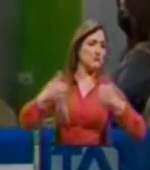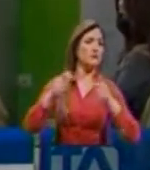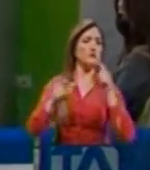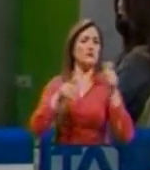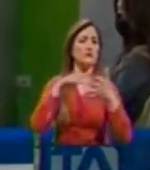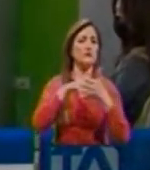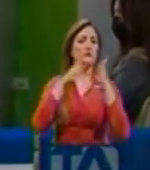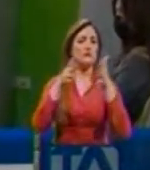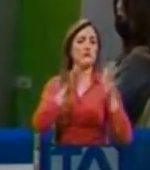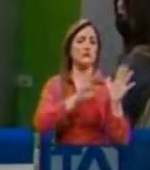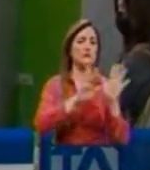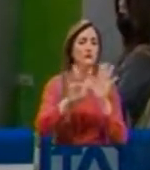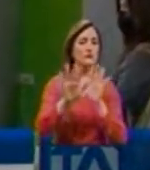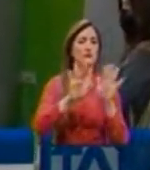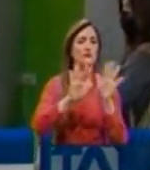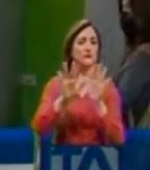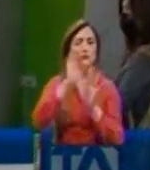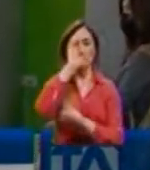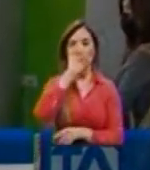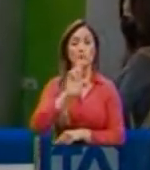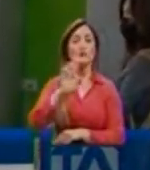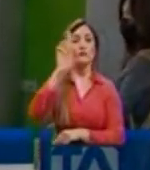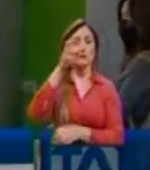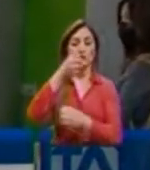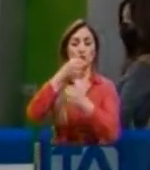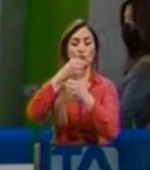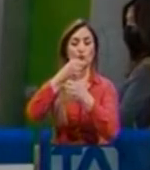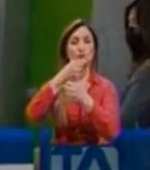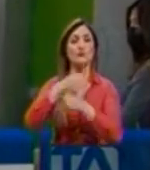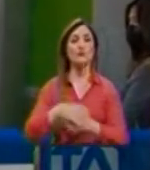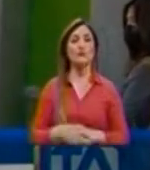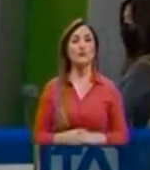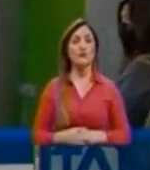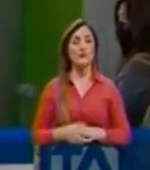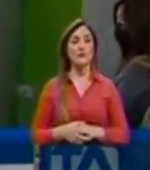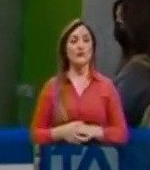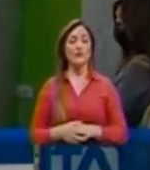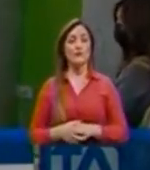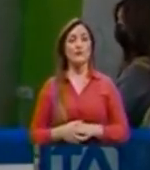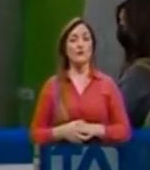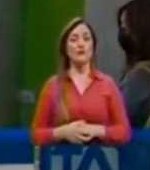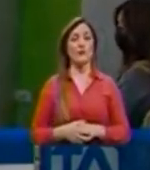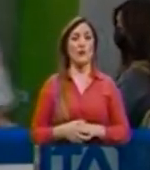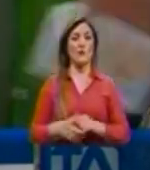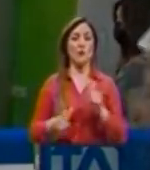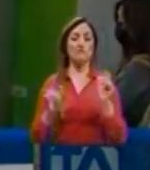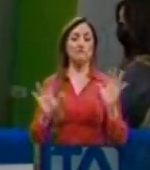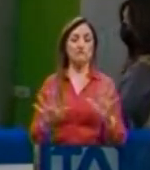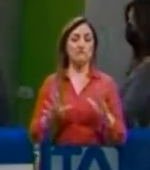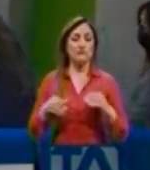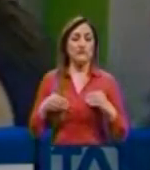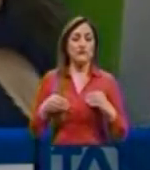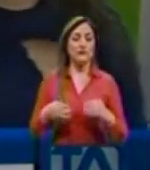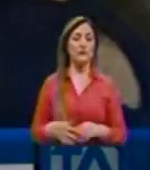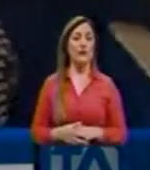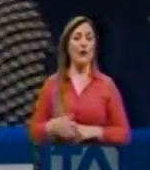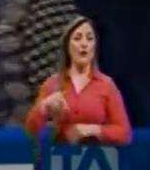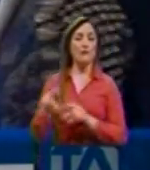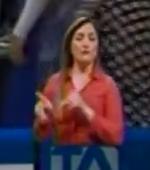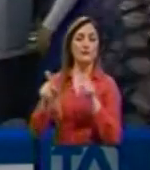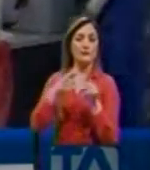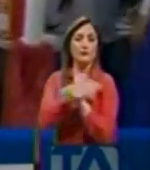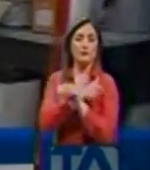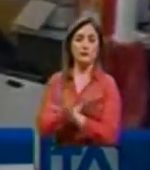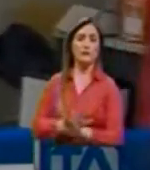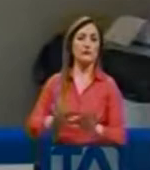de estudiantes, respetando obviamente las medidas de bioseguridad, pero hemos tenido bastante acogida. ¿Hoy tienen planeado ya terminar con la